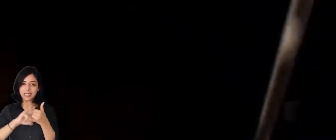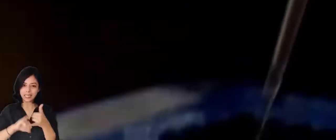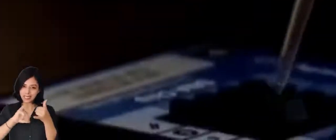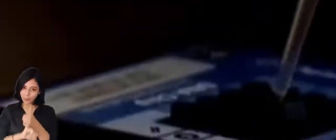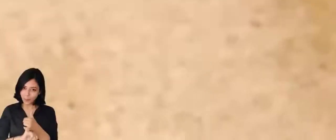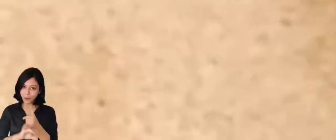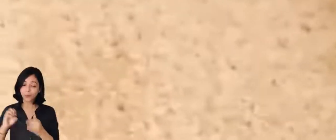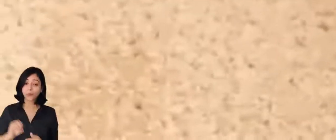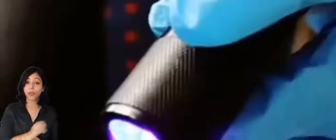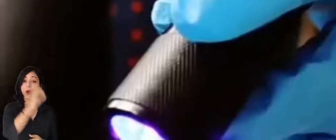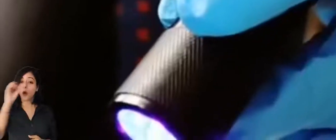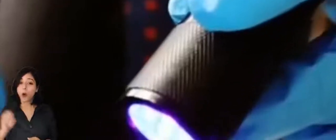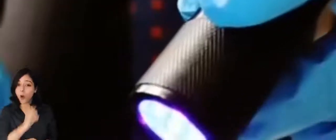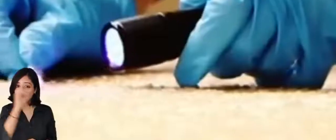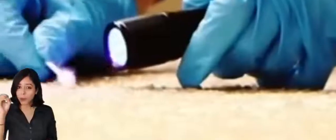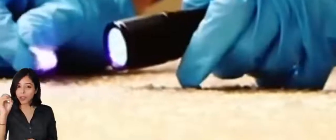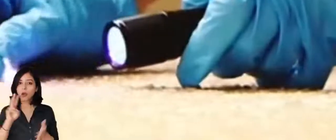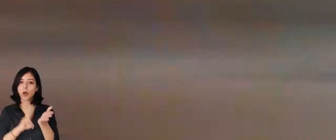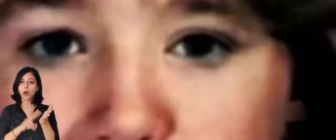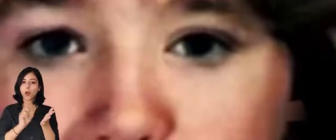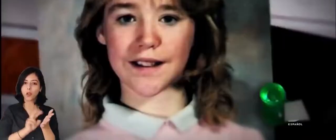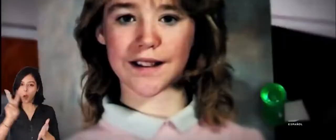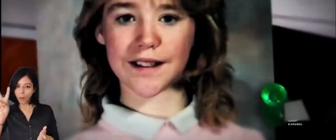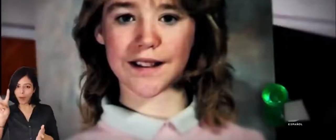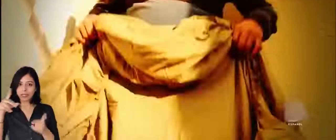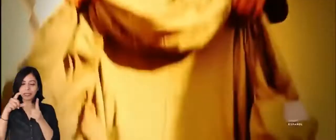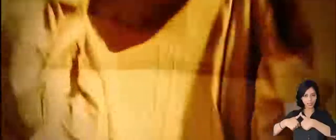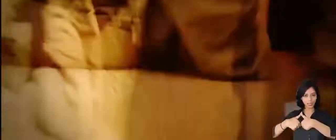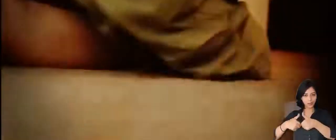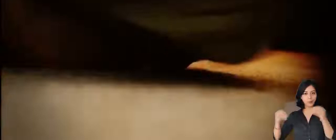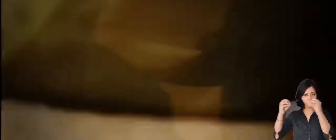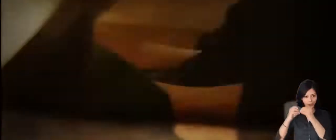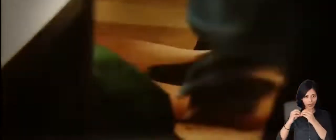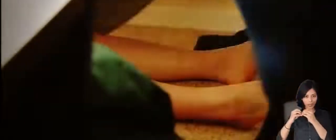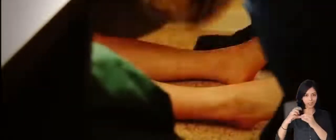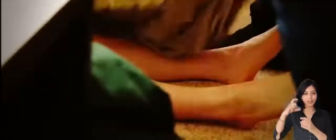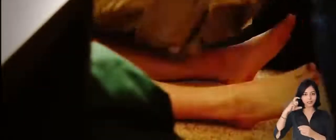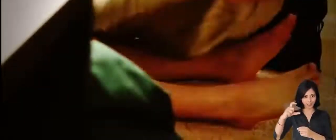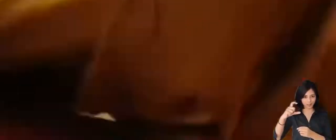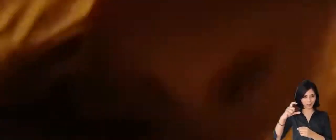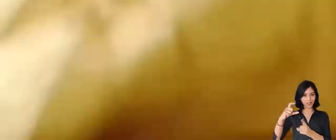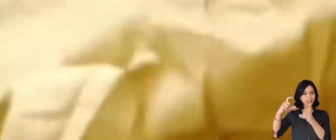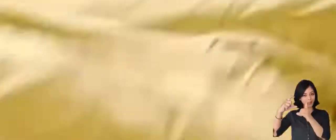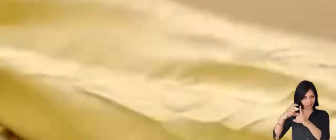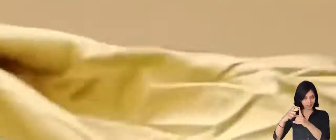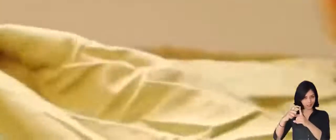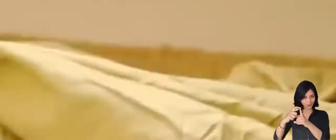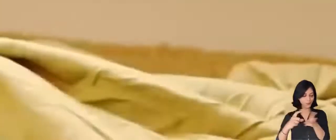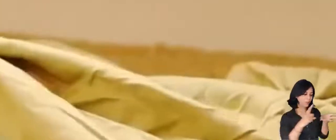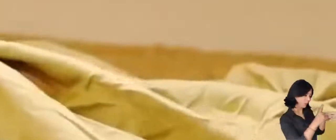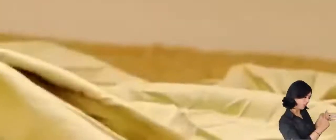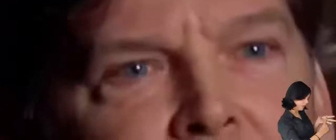sabían. Los restos biológicos pertenecían a Robin Field. Y esa era una prueba